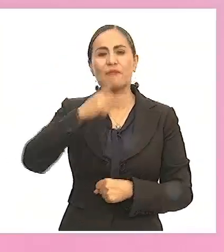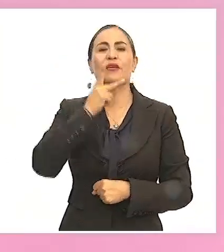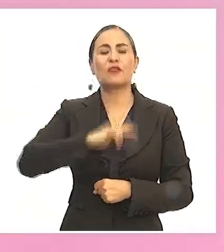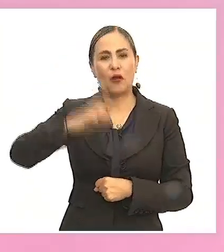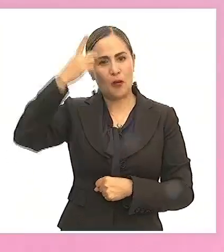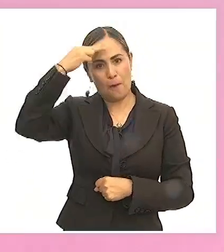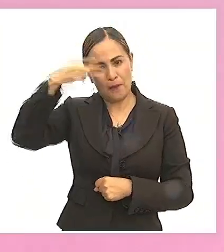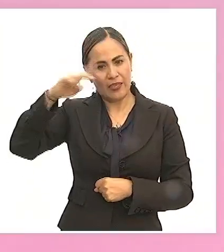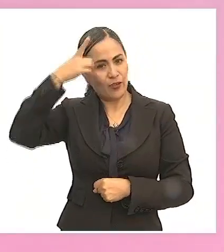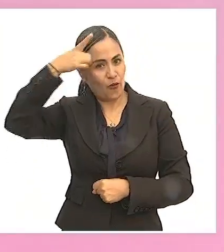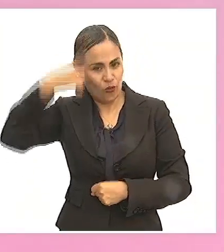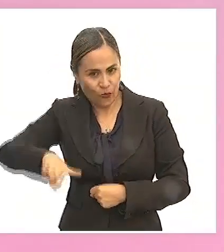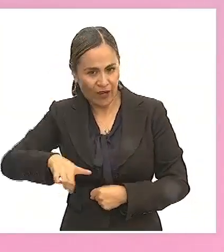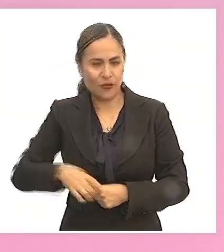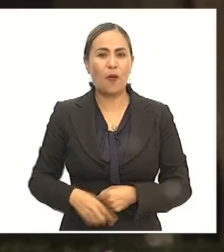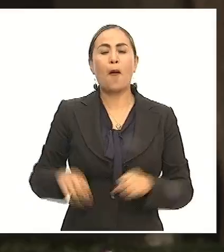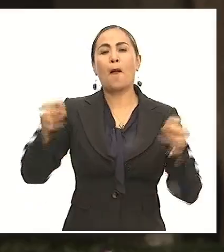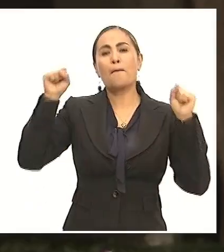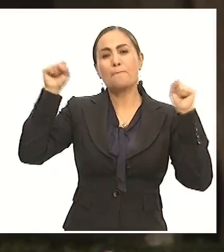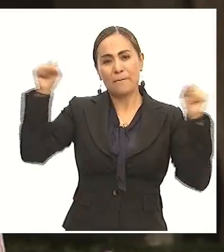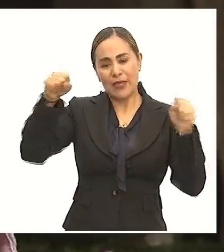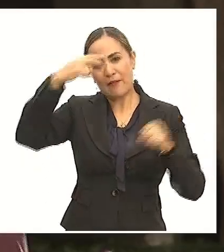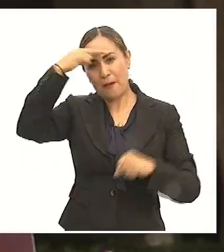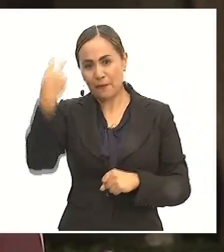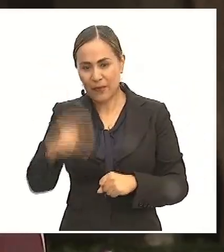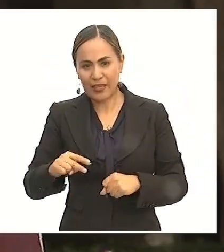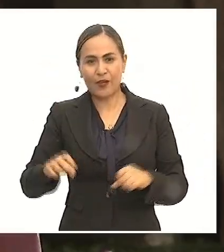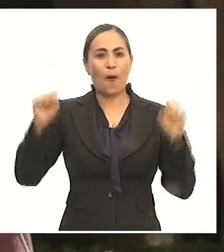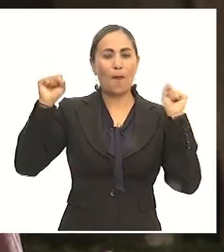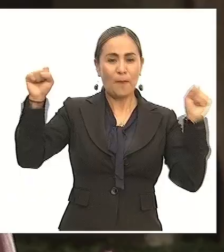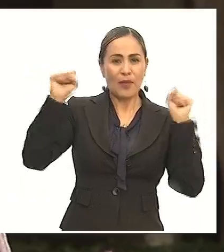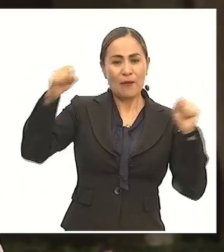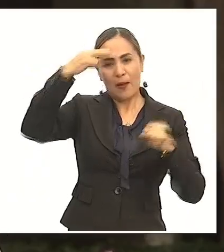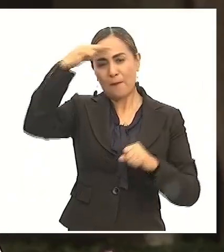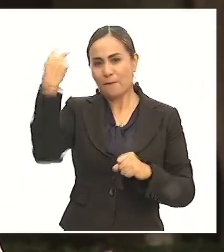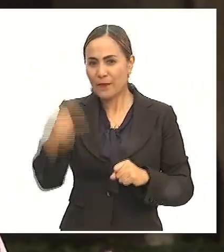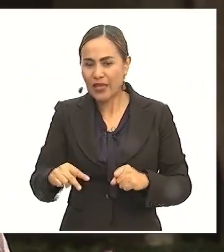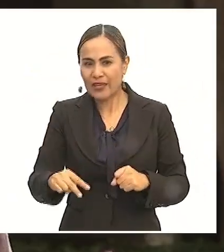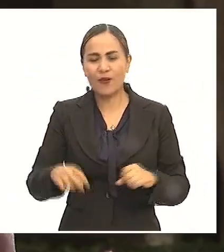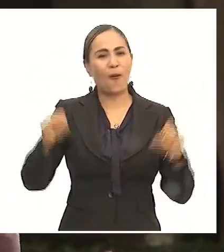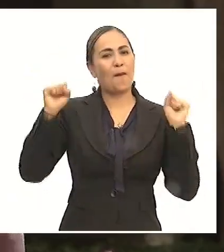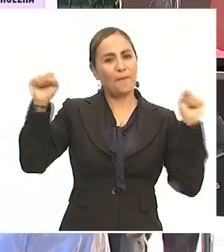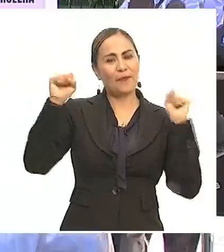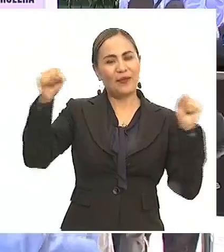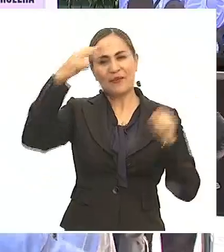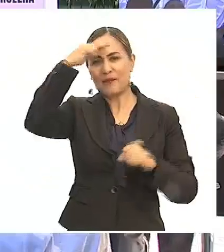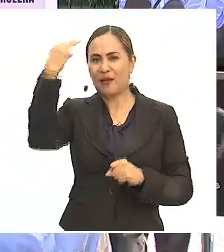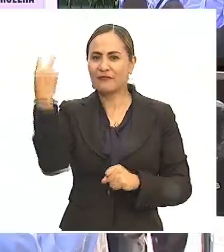¡Viva México! ¡Viva México! ¡Viva México!